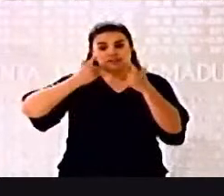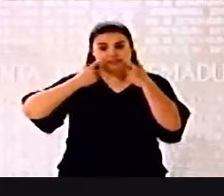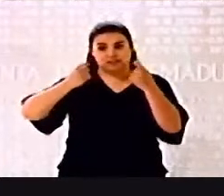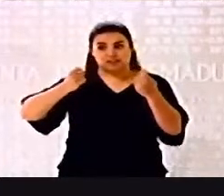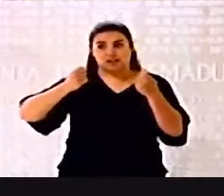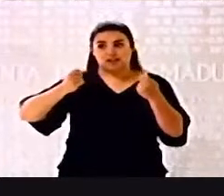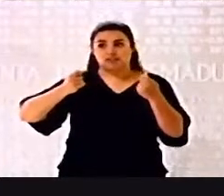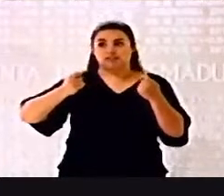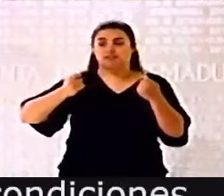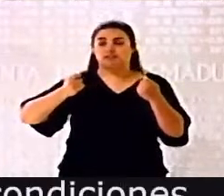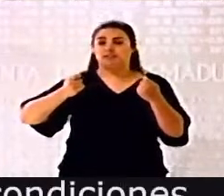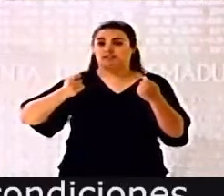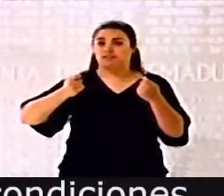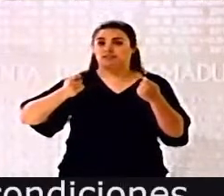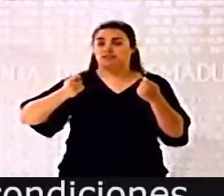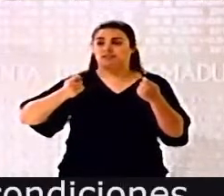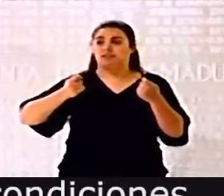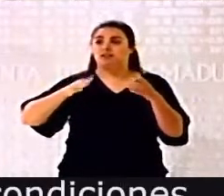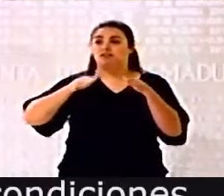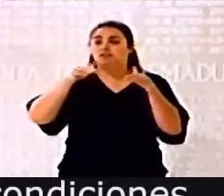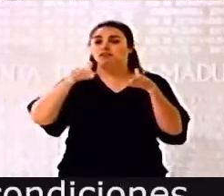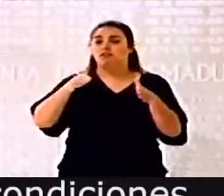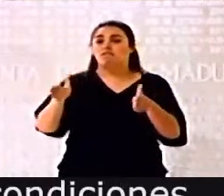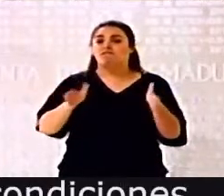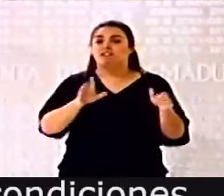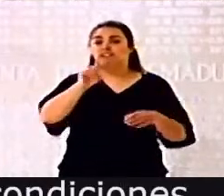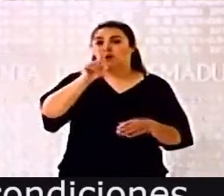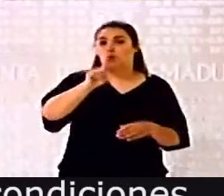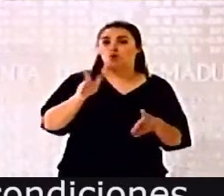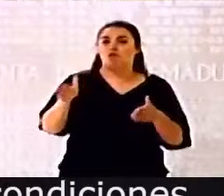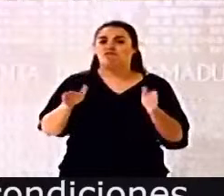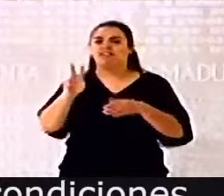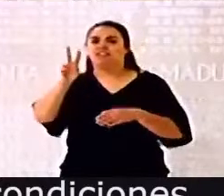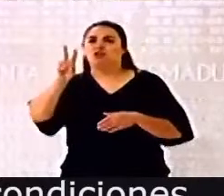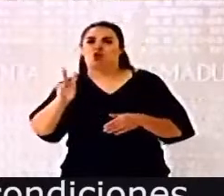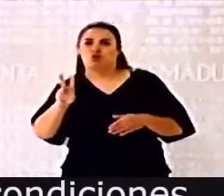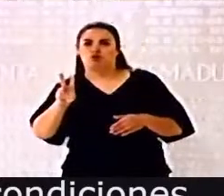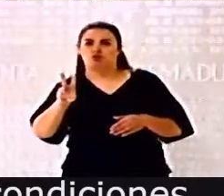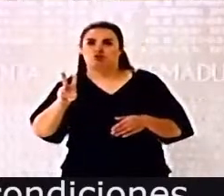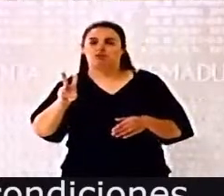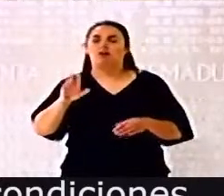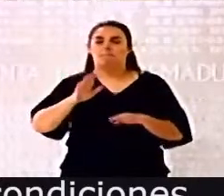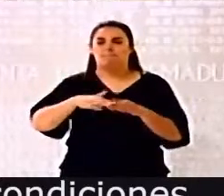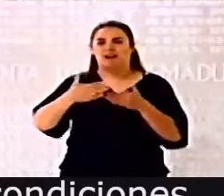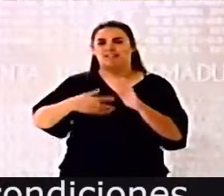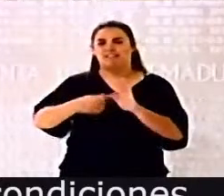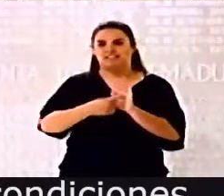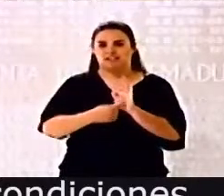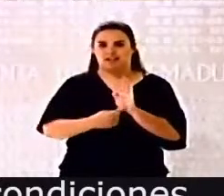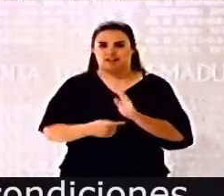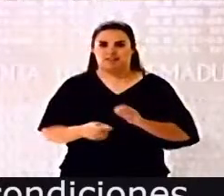sanitarias que operaban en la fase 1 o en la fase 2 de desescalada.